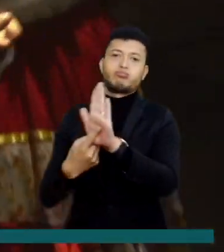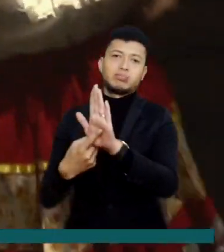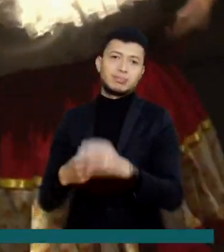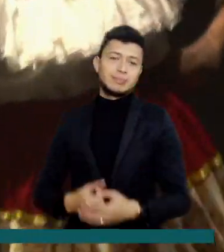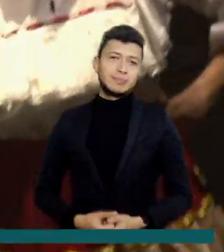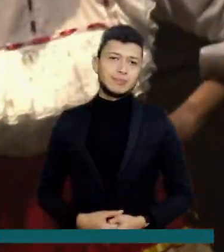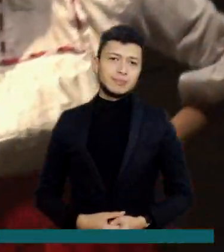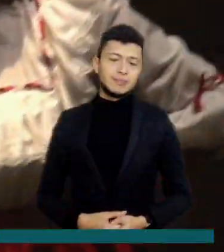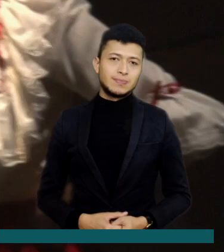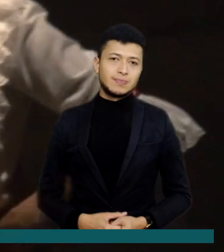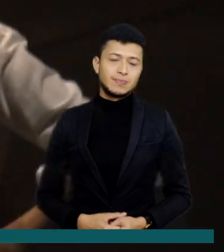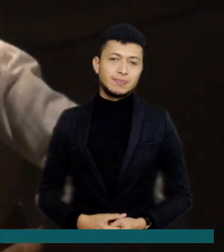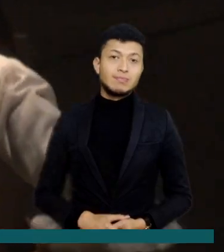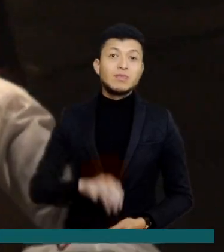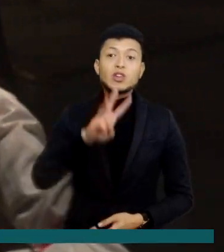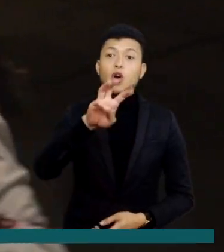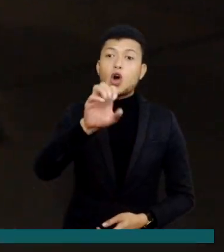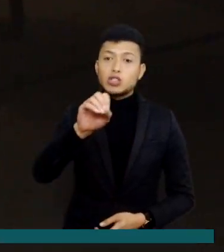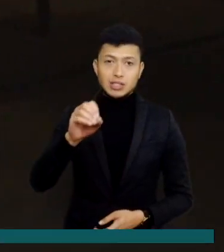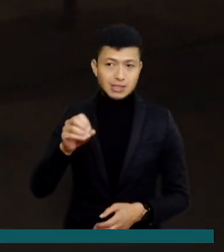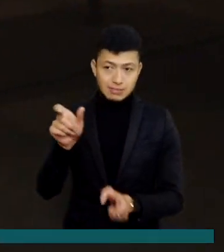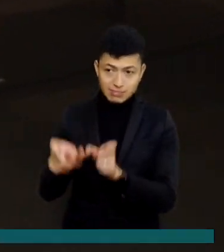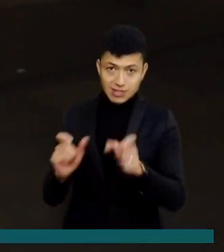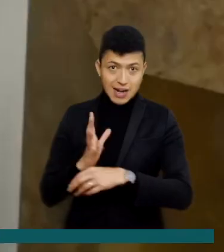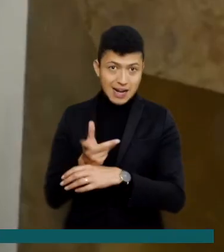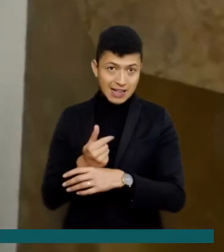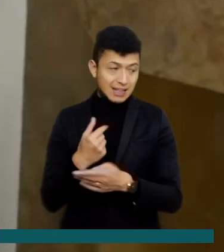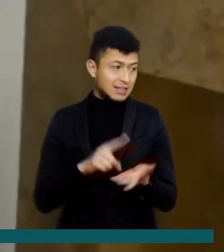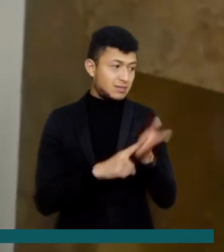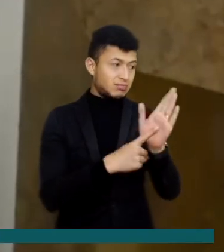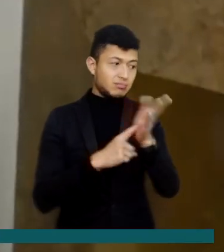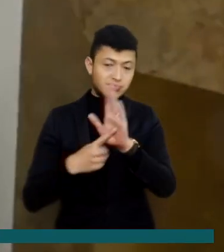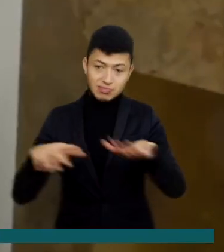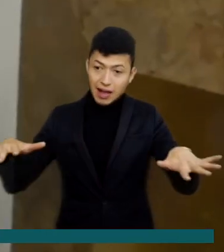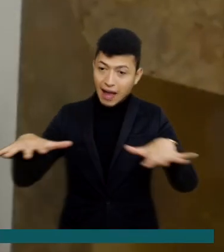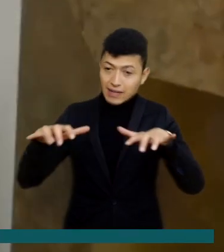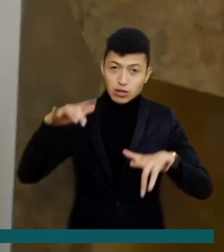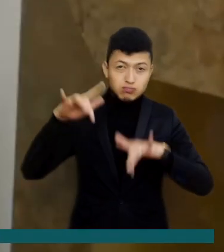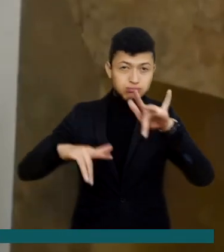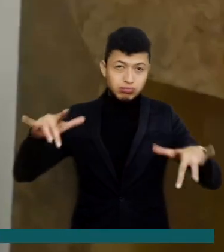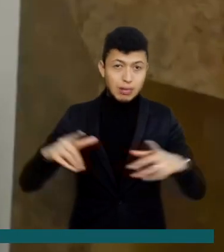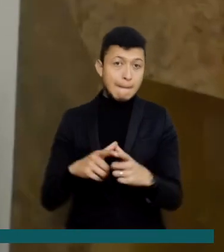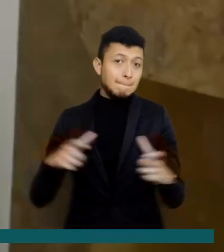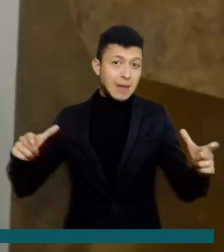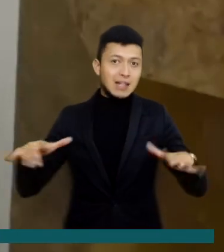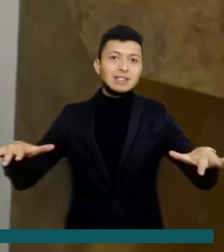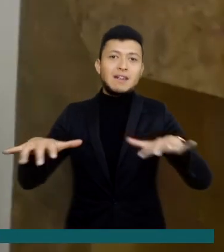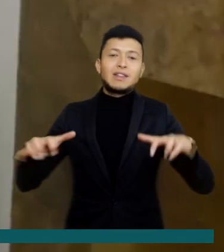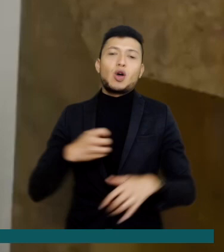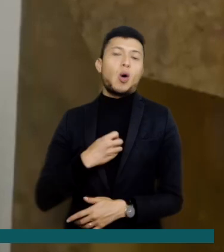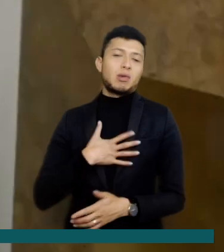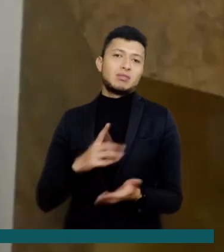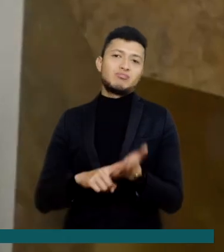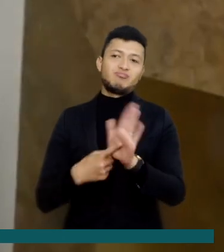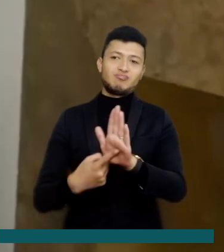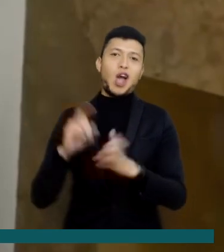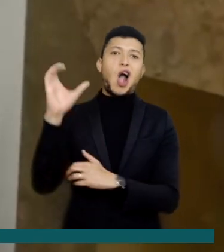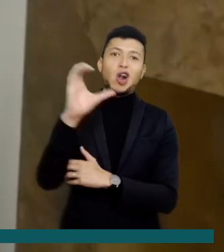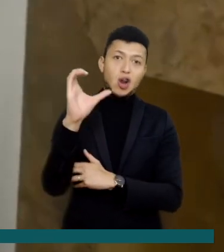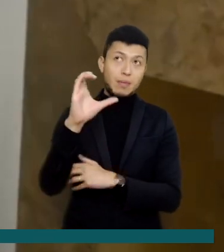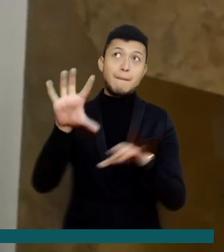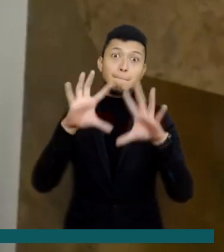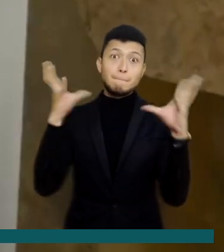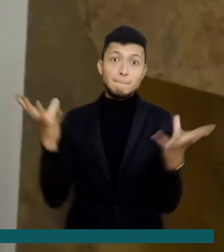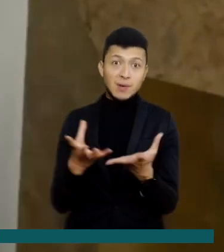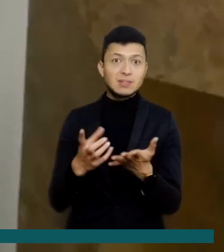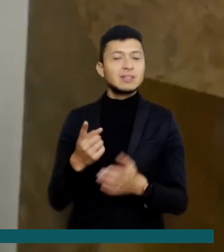Más de 80 artistas en escena y más de 700 asistentes a nuestro maravilloso evento. Fue la oportunidad para decirle a Colombia y al mundo